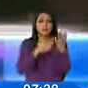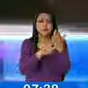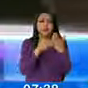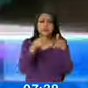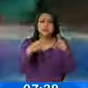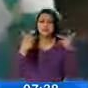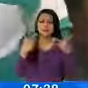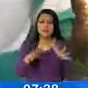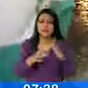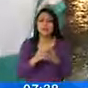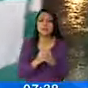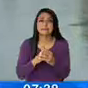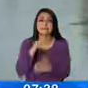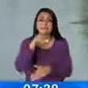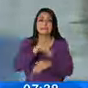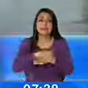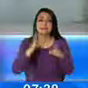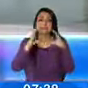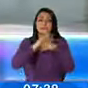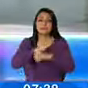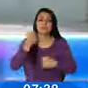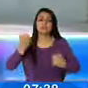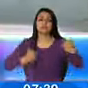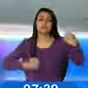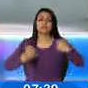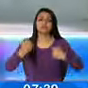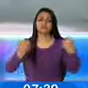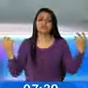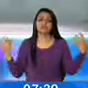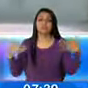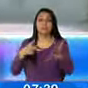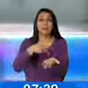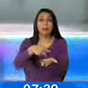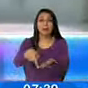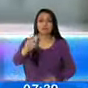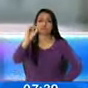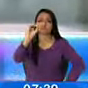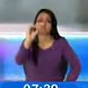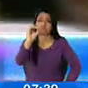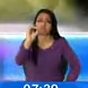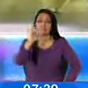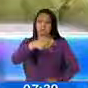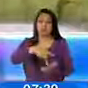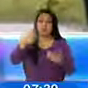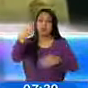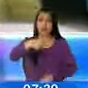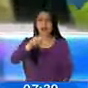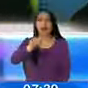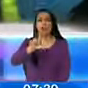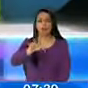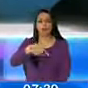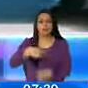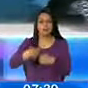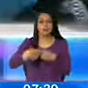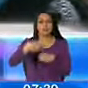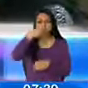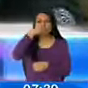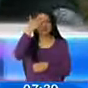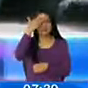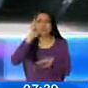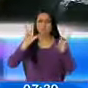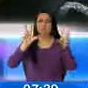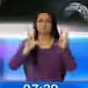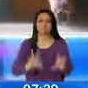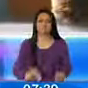Ya en horas de la tarde y noche, los transportistas se rehusaron a pagar la tarifa en el peaje de Aloha, en sentido Quito-Santo Domingo, por lo que